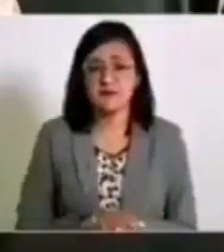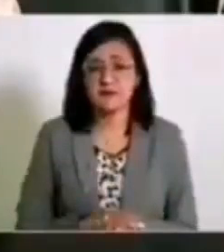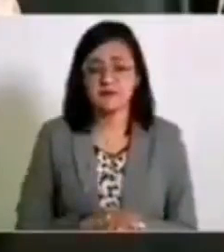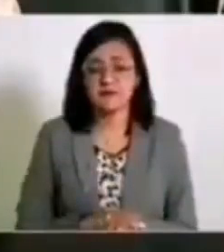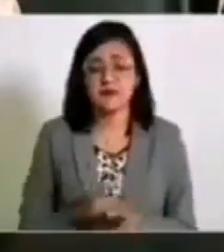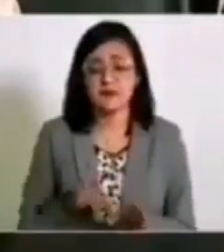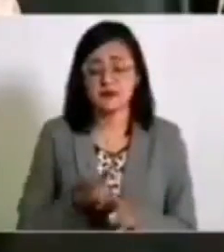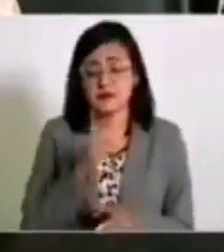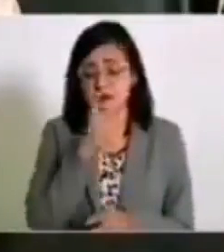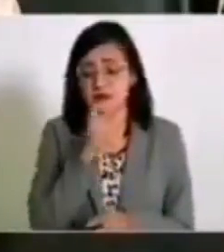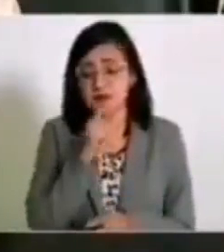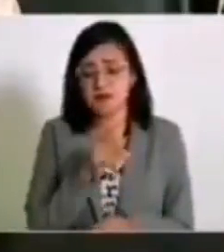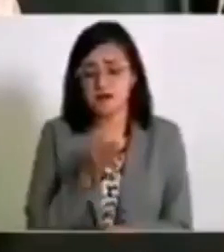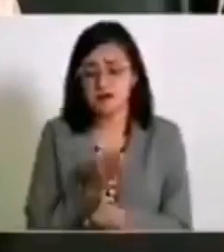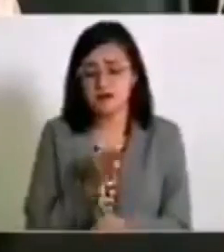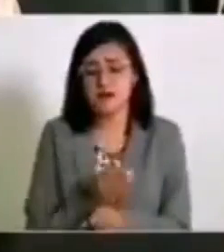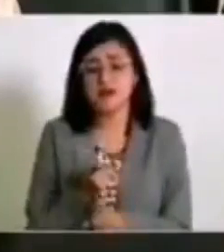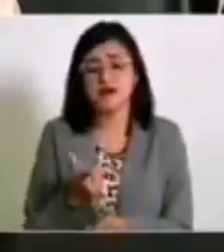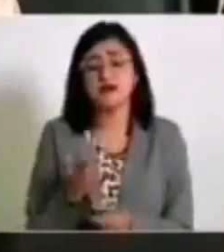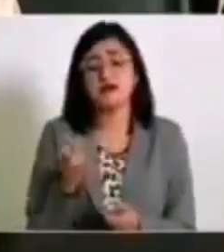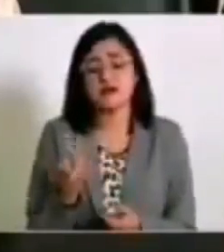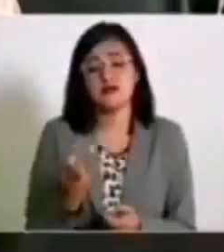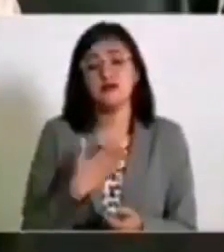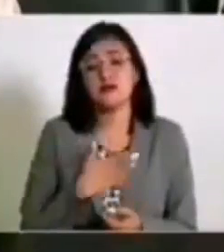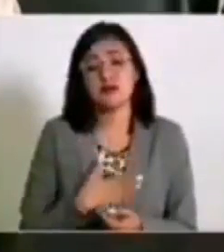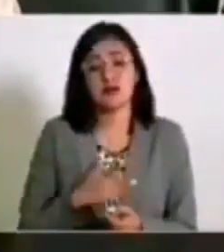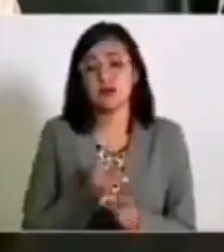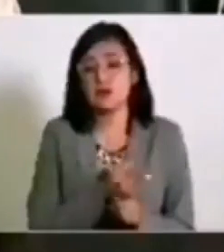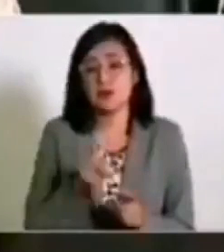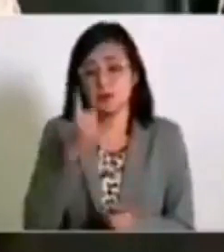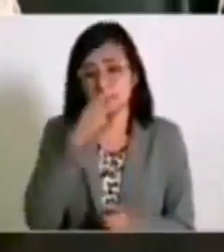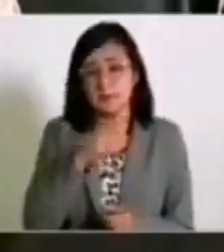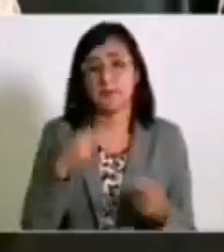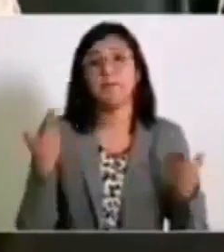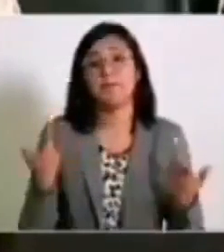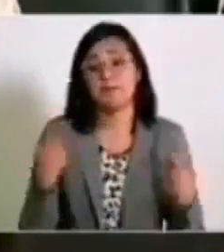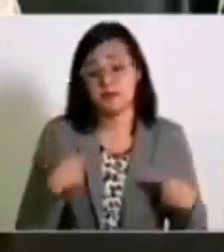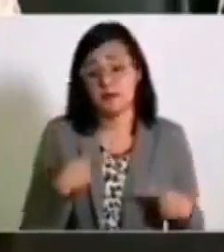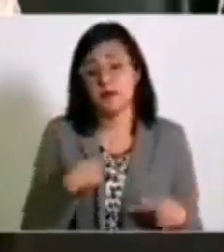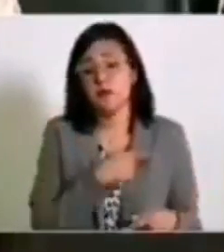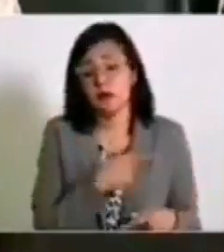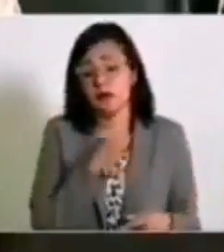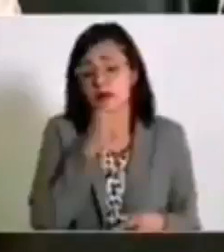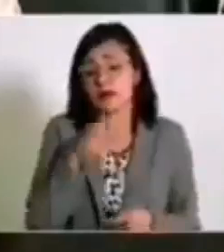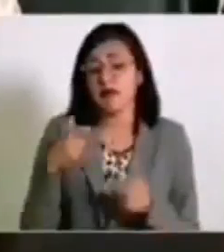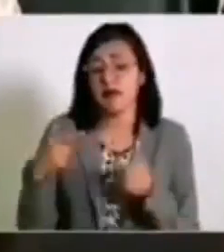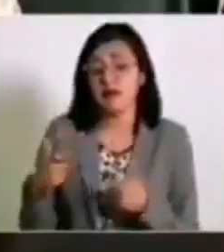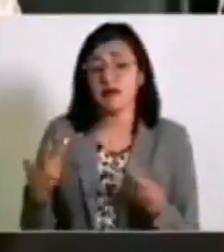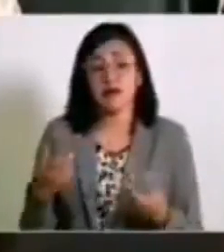Y como usted dijo, la justicia es igual para pobres que para ricos.